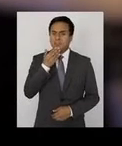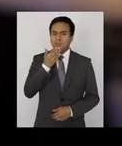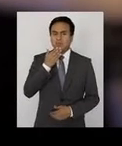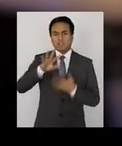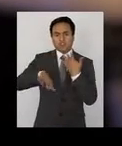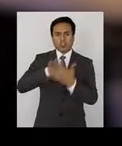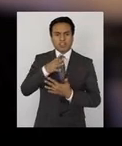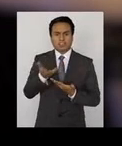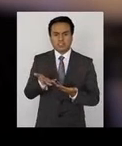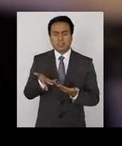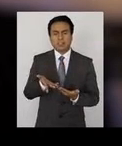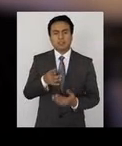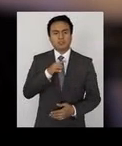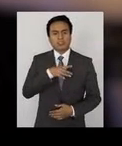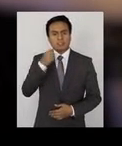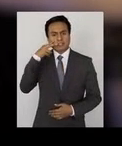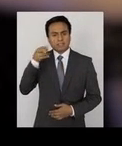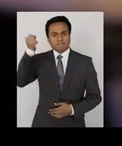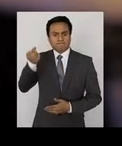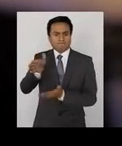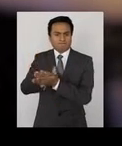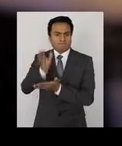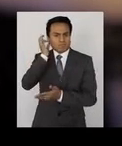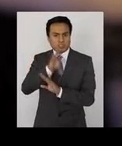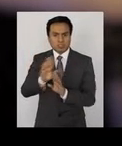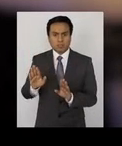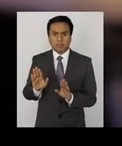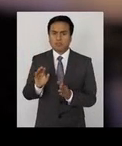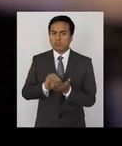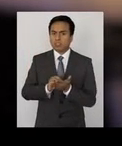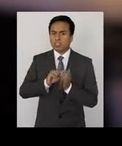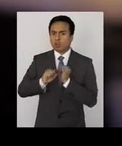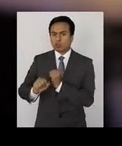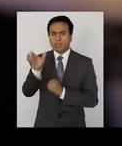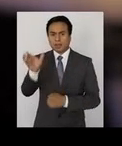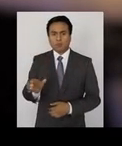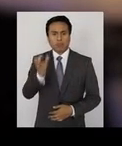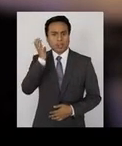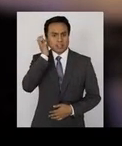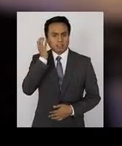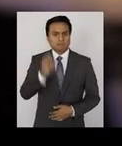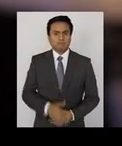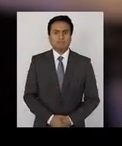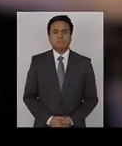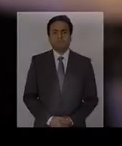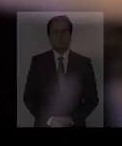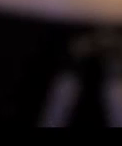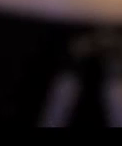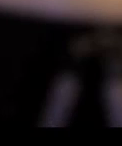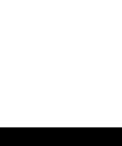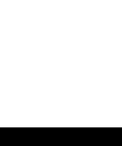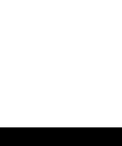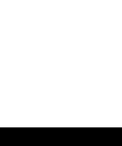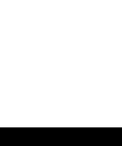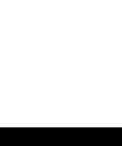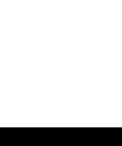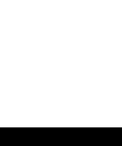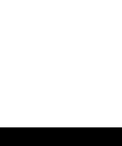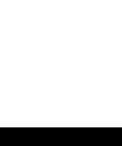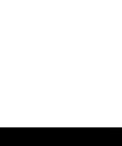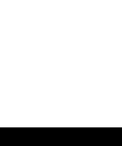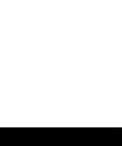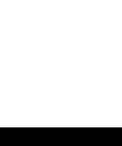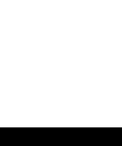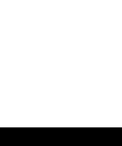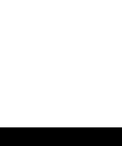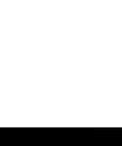doble discurso también es violencia. Por un Chile sin femicidios. No más violencia contra las mujeres. Ministerio de la